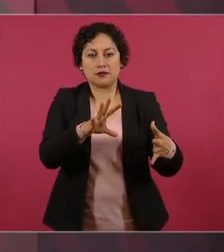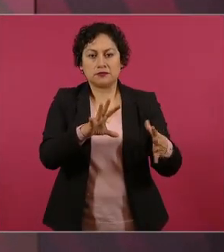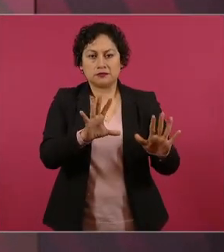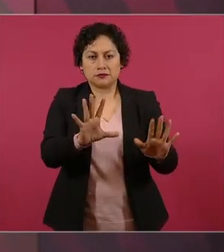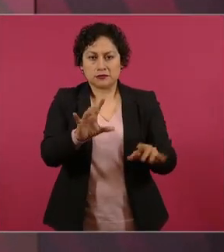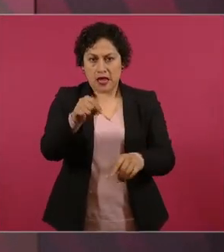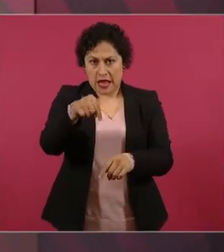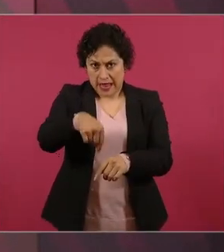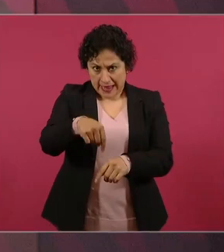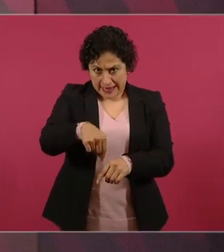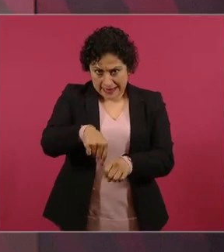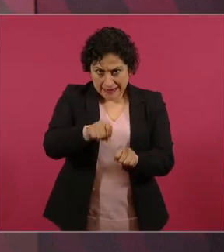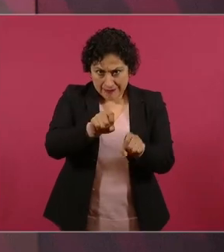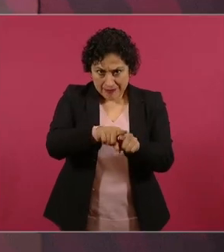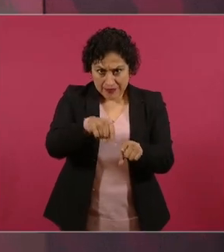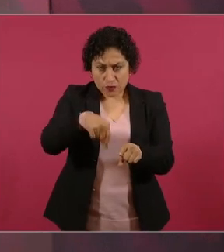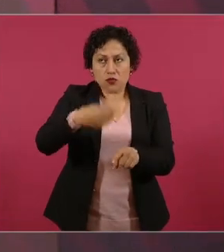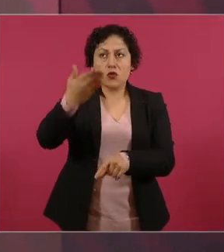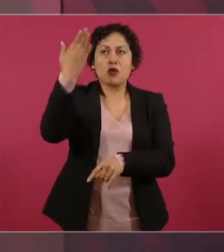en Milpalta,